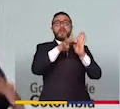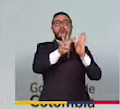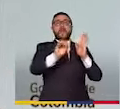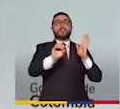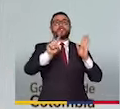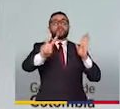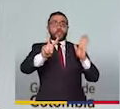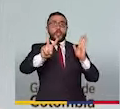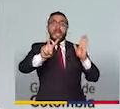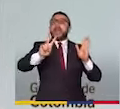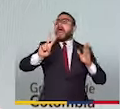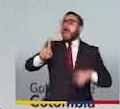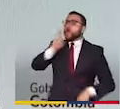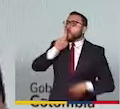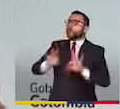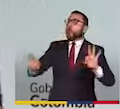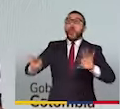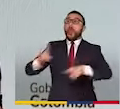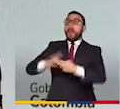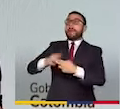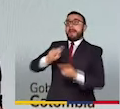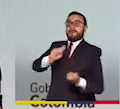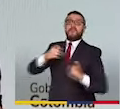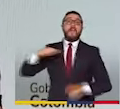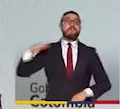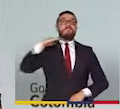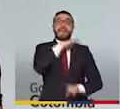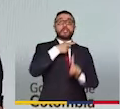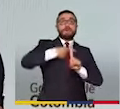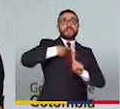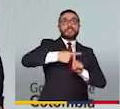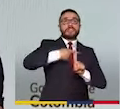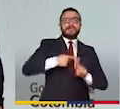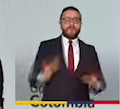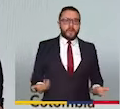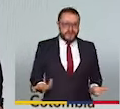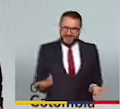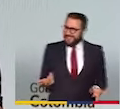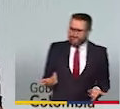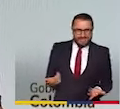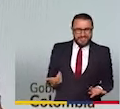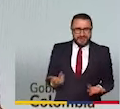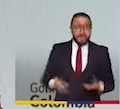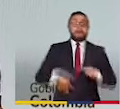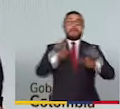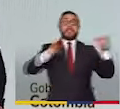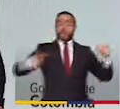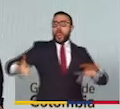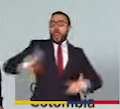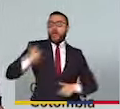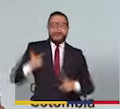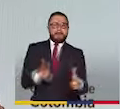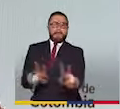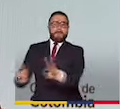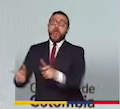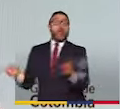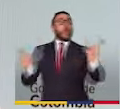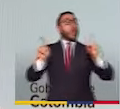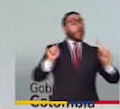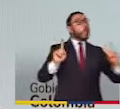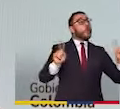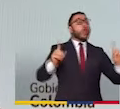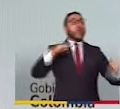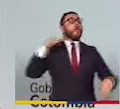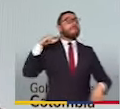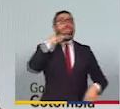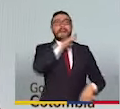falsos positivos, para que la gente no sepa que fusilaron a su juventud como Franco lo hubiera hecho,